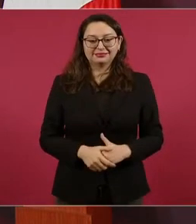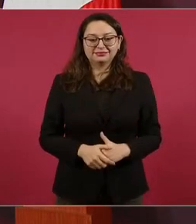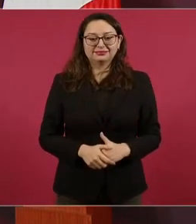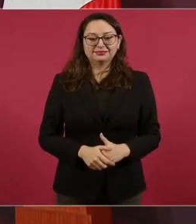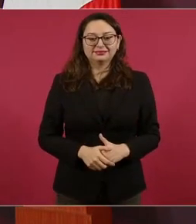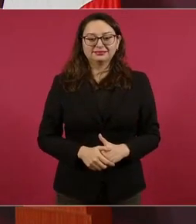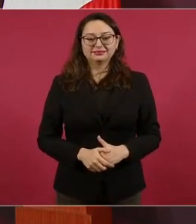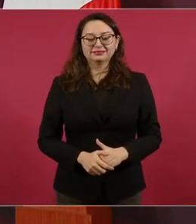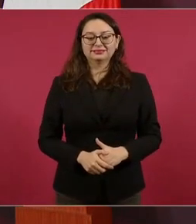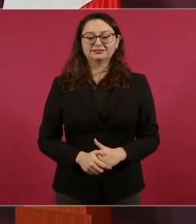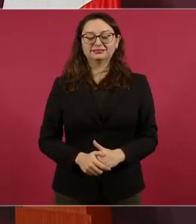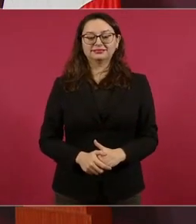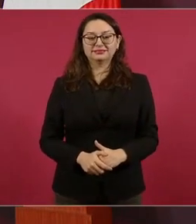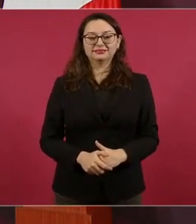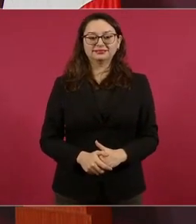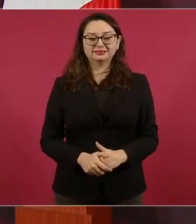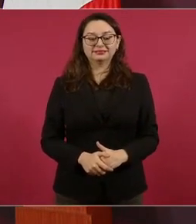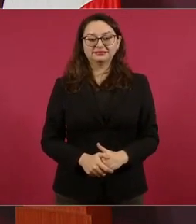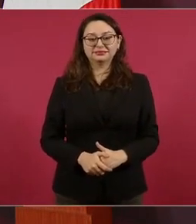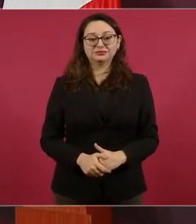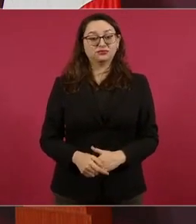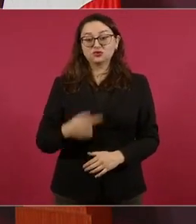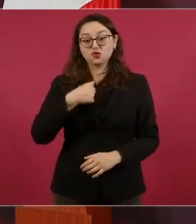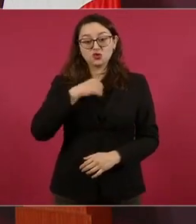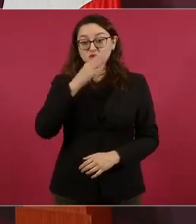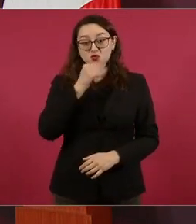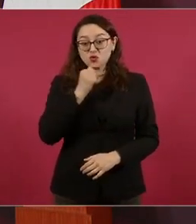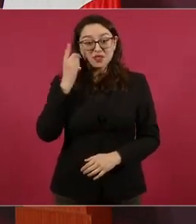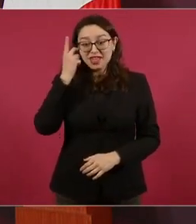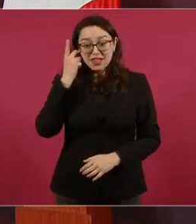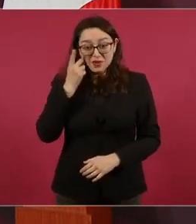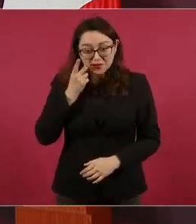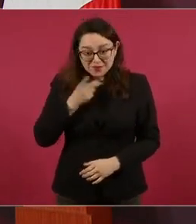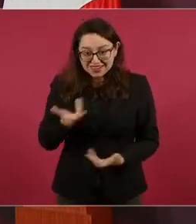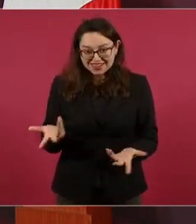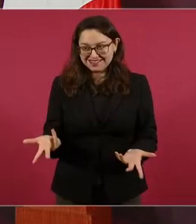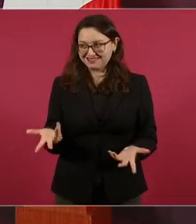este no me dejaban ni dormir